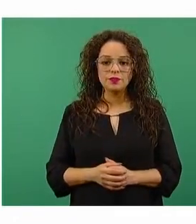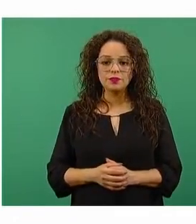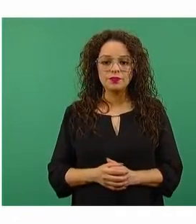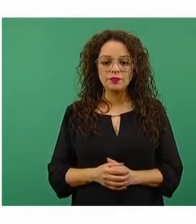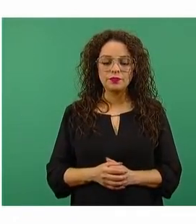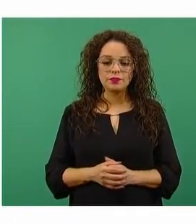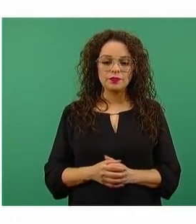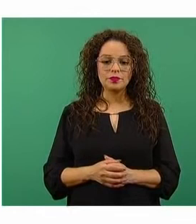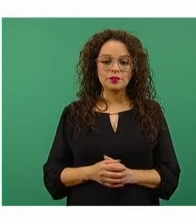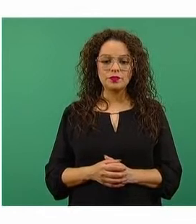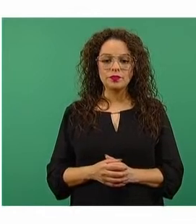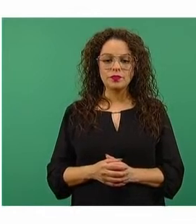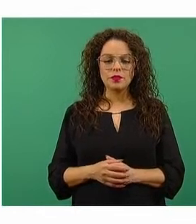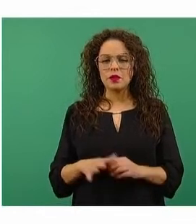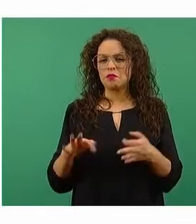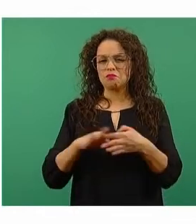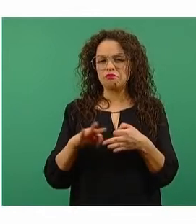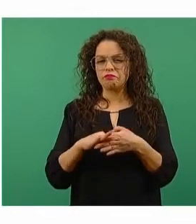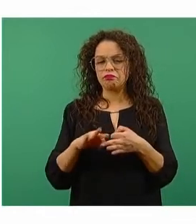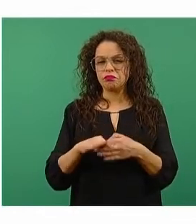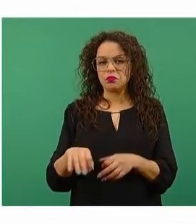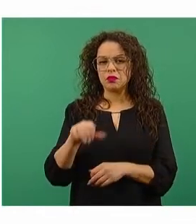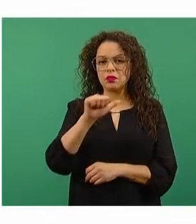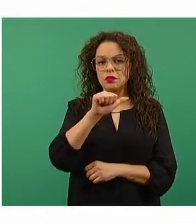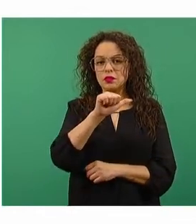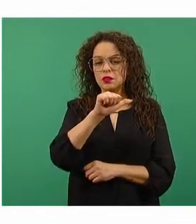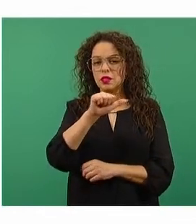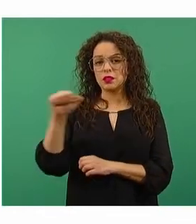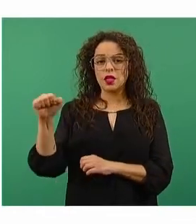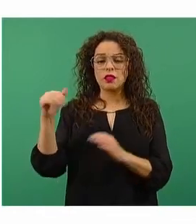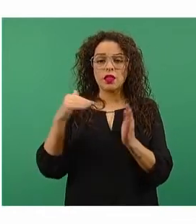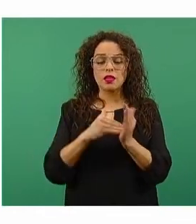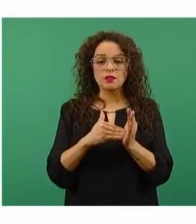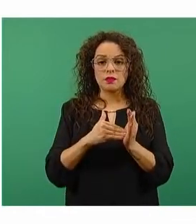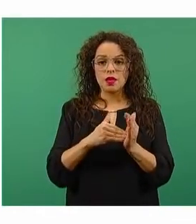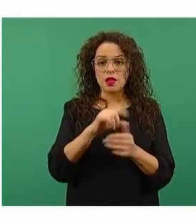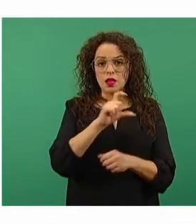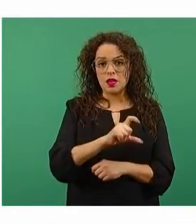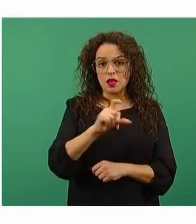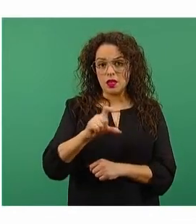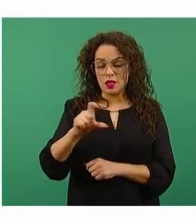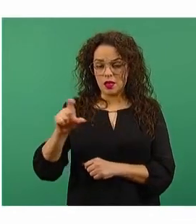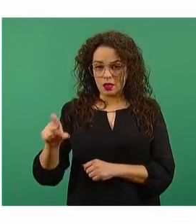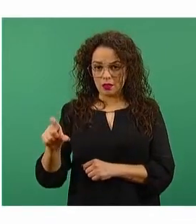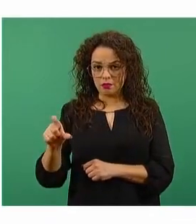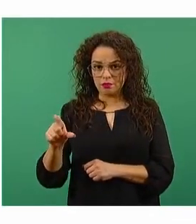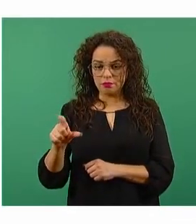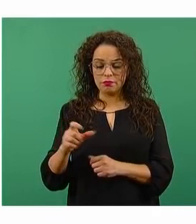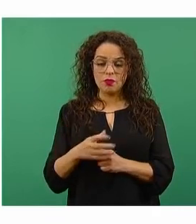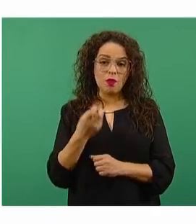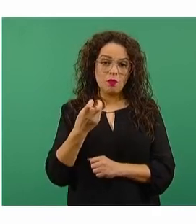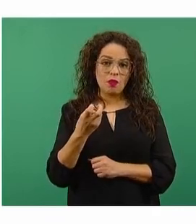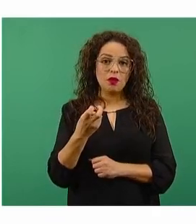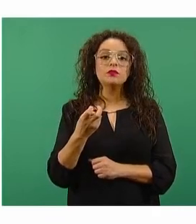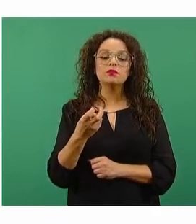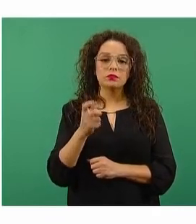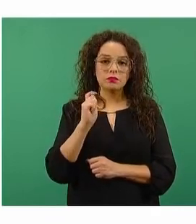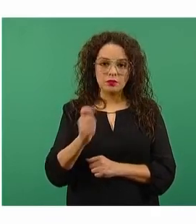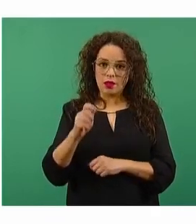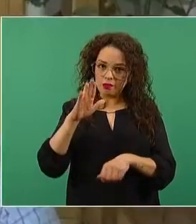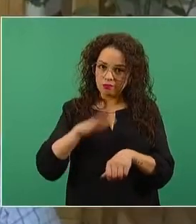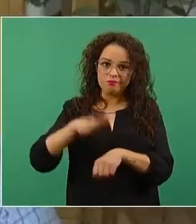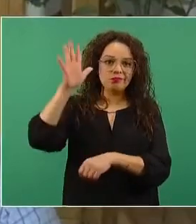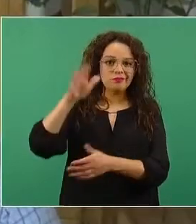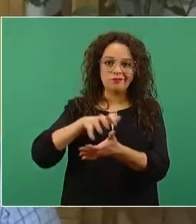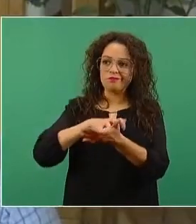nuevo embarque con un poco más de 600.000 dosis de esta vacuna. Por lo tanto, obviamente será la vacuna que